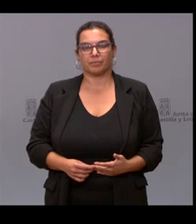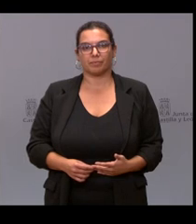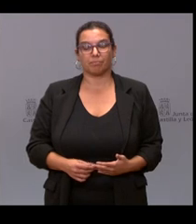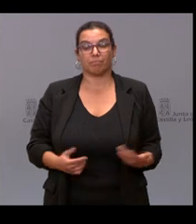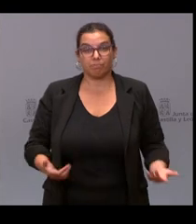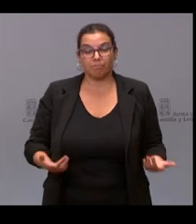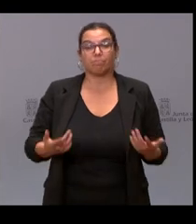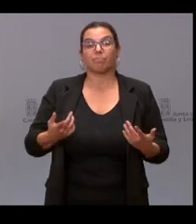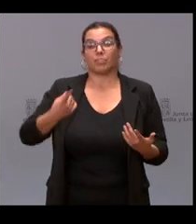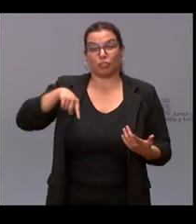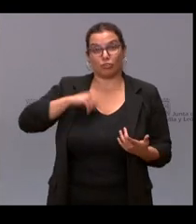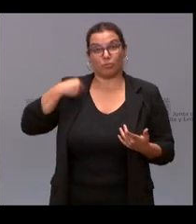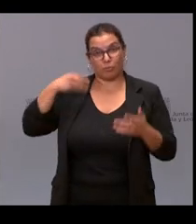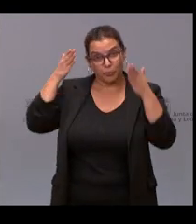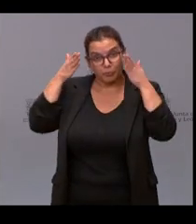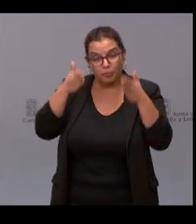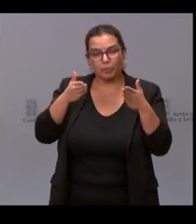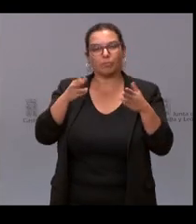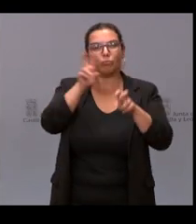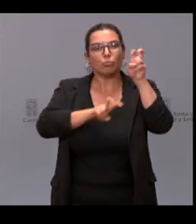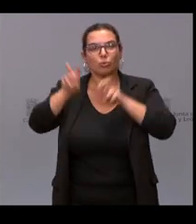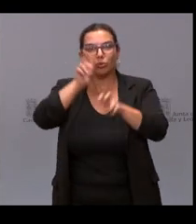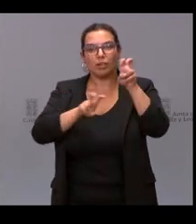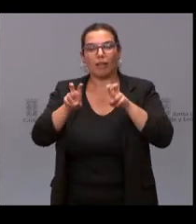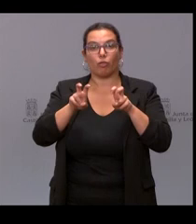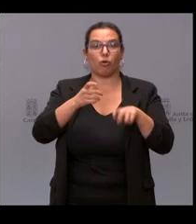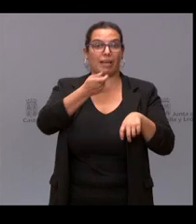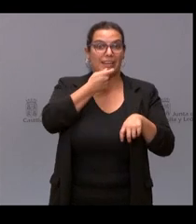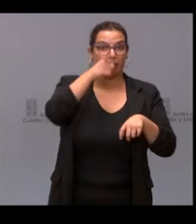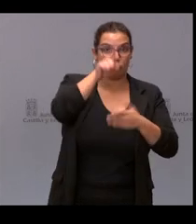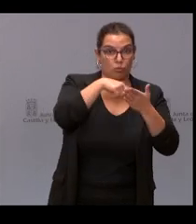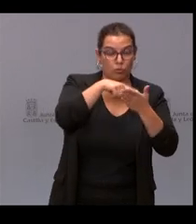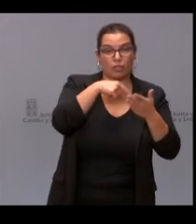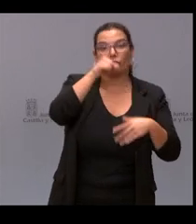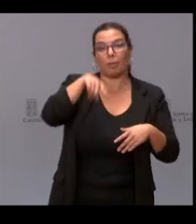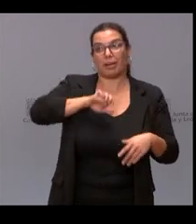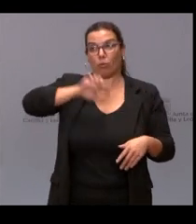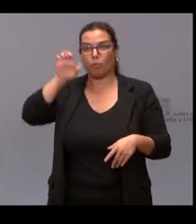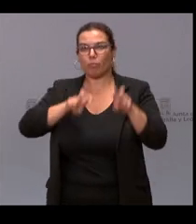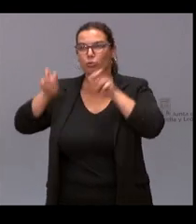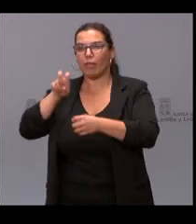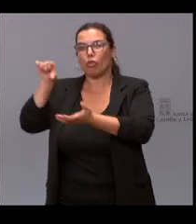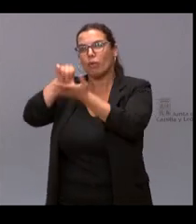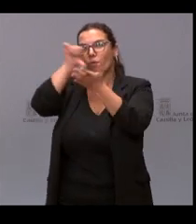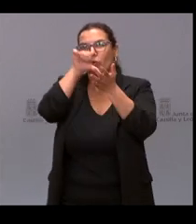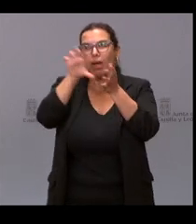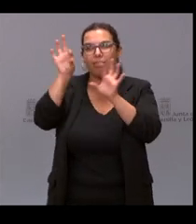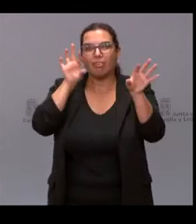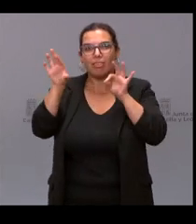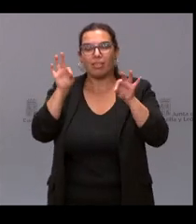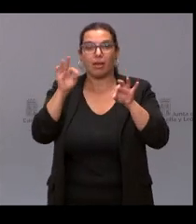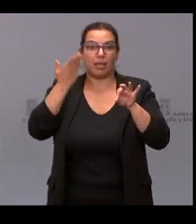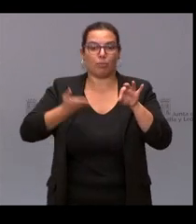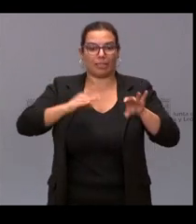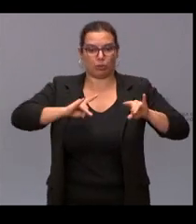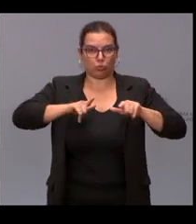Y en eso estamos ahora. Estamos explorando localizaciones tanto en el Reino Unido como en Europa. Y en ese sentido es muy importante no solamente el suelo, por